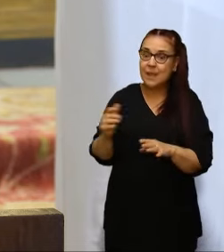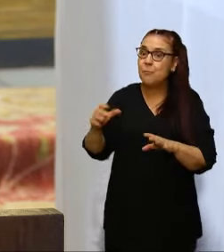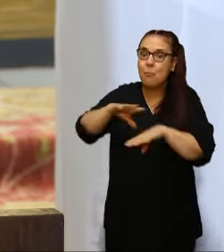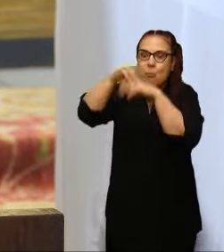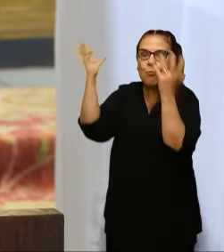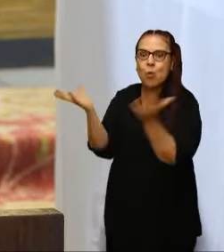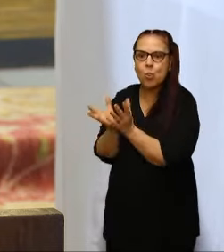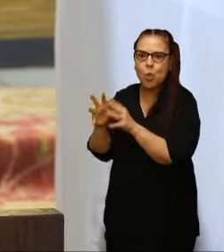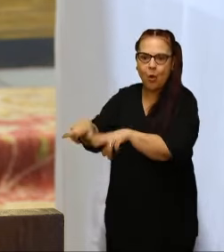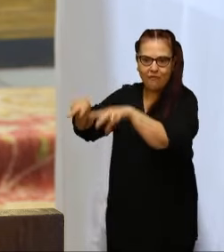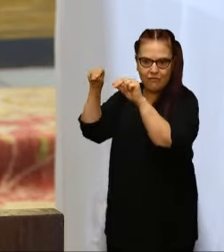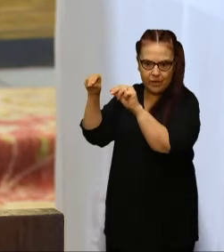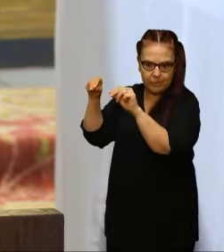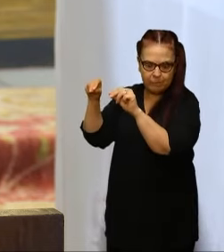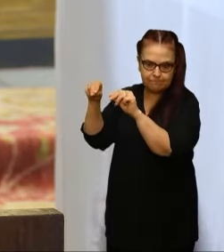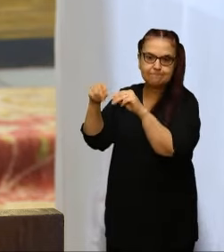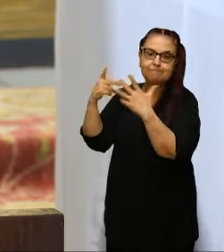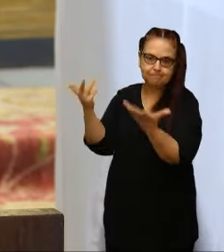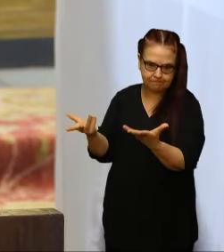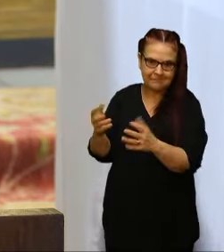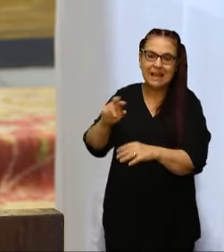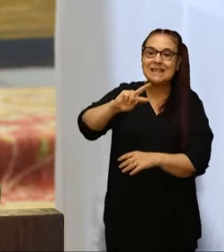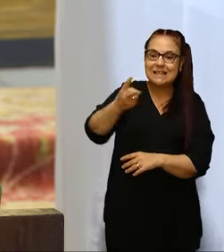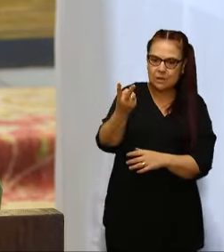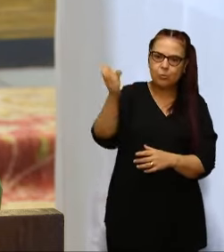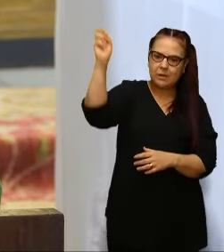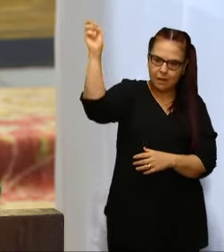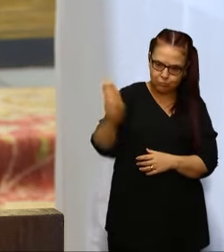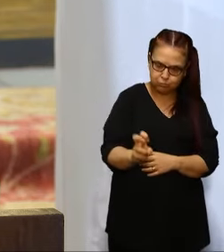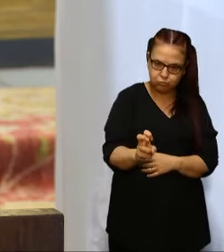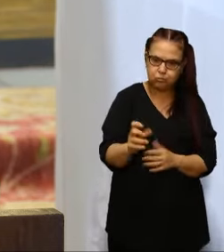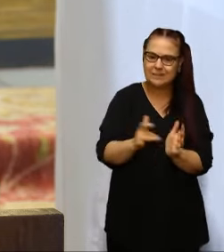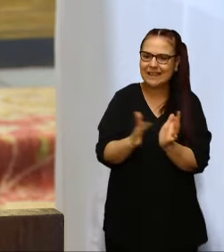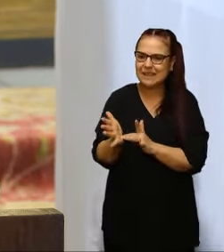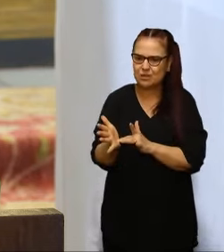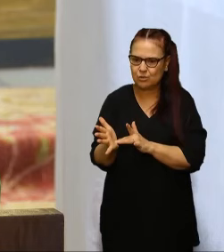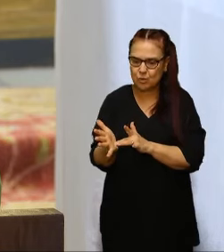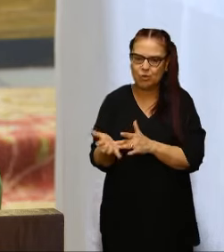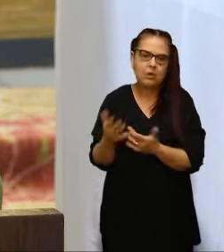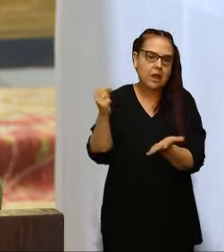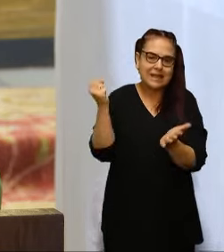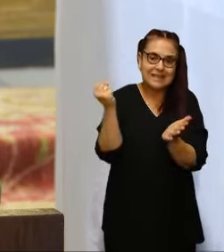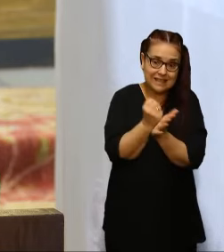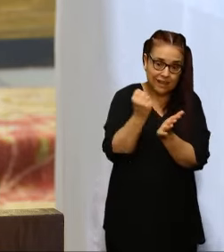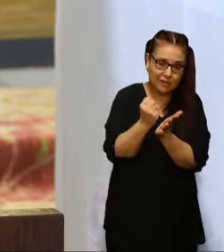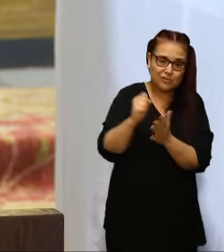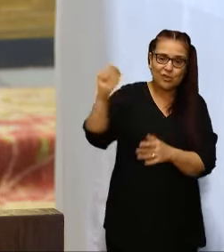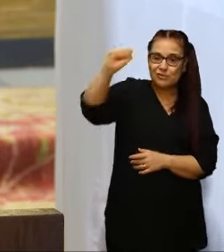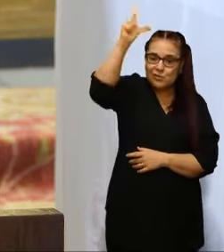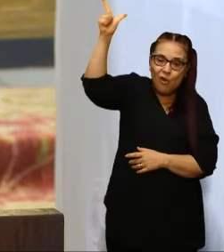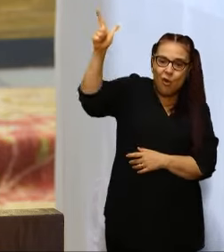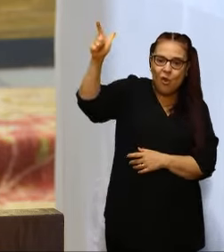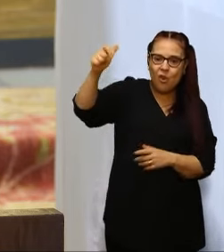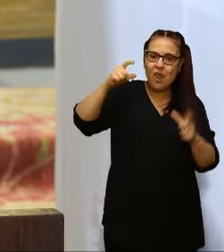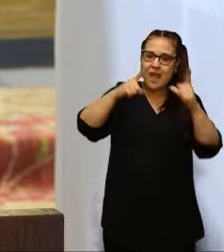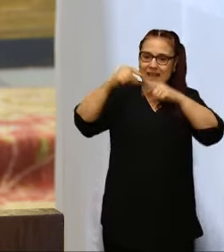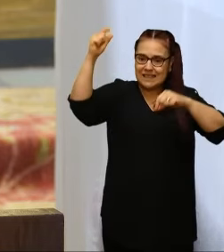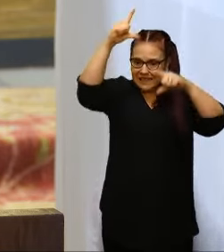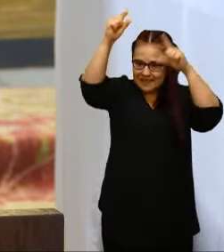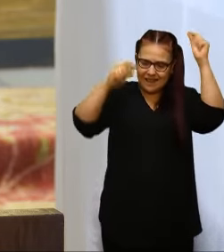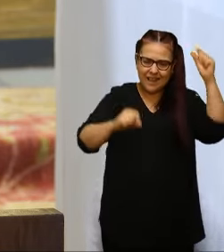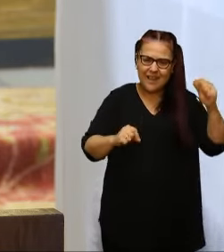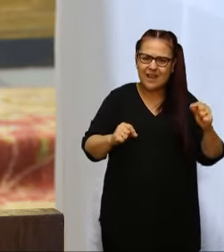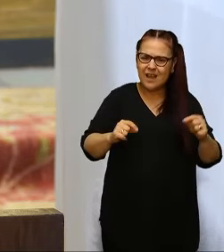mundo. La segunda venida de Cristo, precedida de signos en el sol, en las estrellas y el estruendo